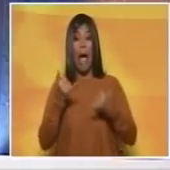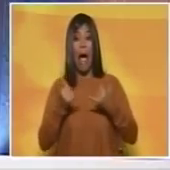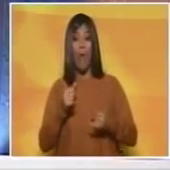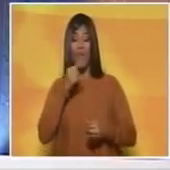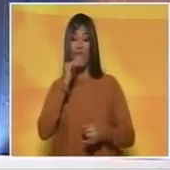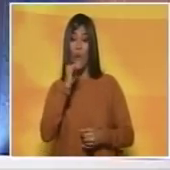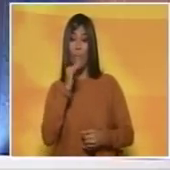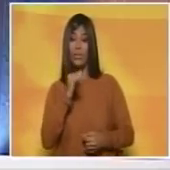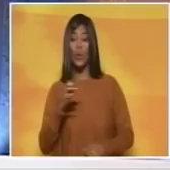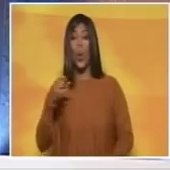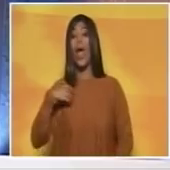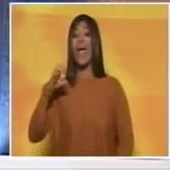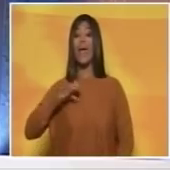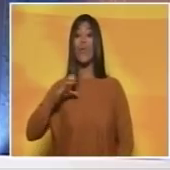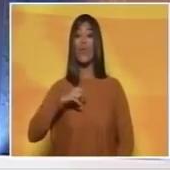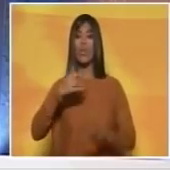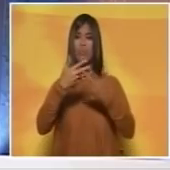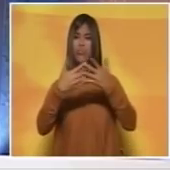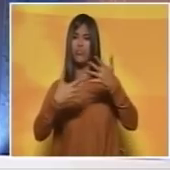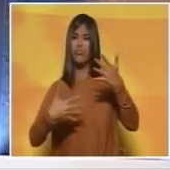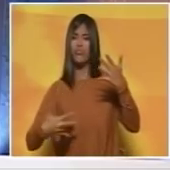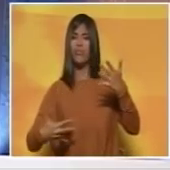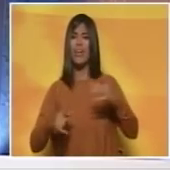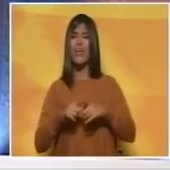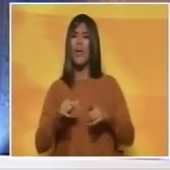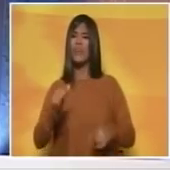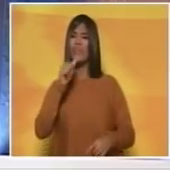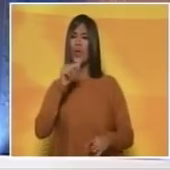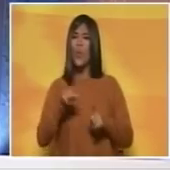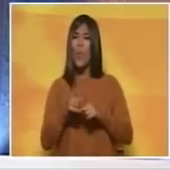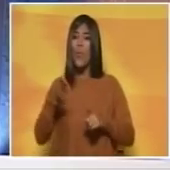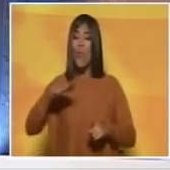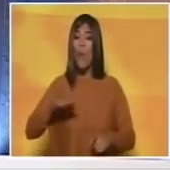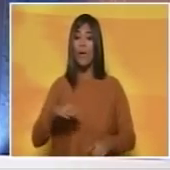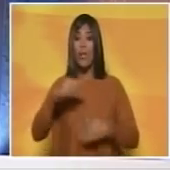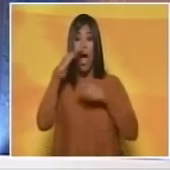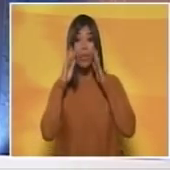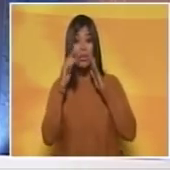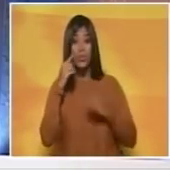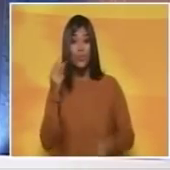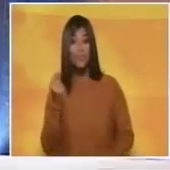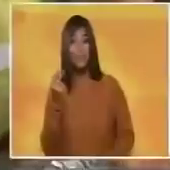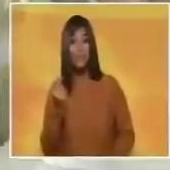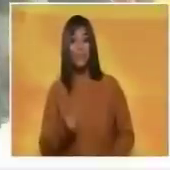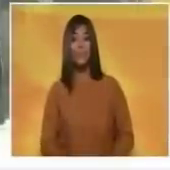trabajo, Euclides Sotillo nos cuenta las consecuencias del llamado licor de la muerte. Atención.